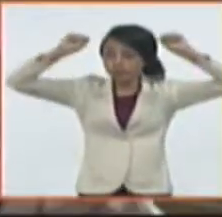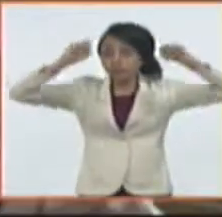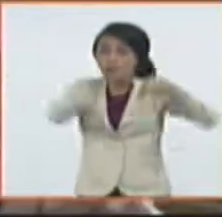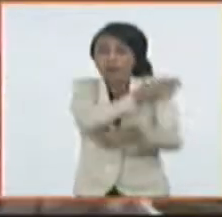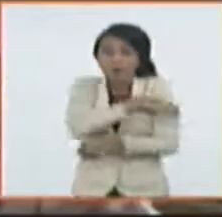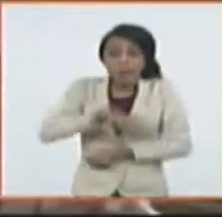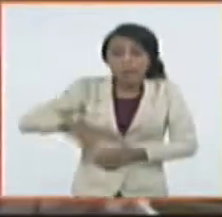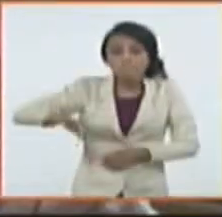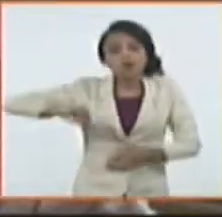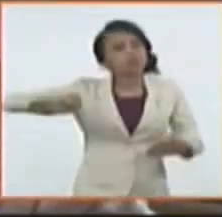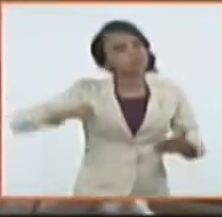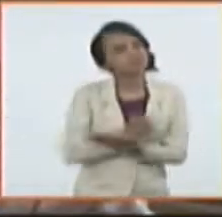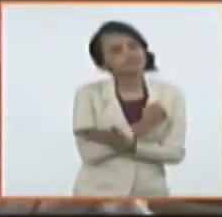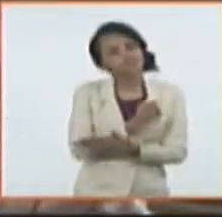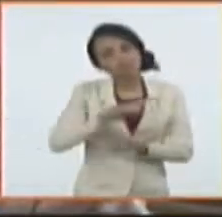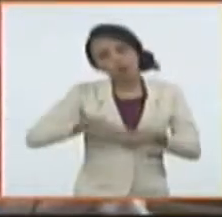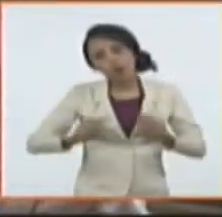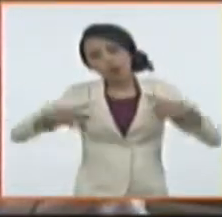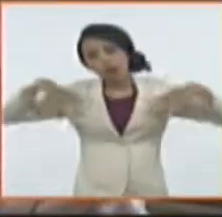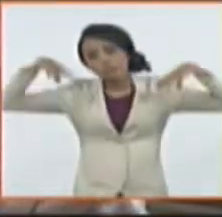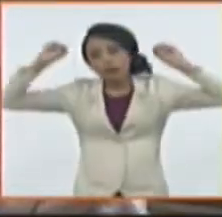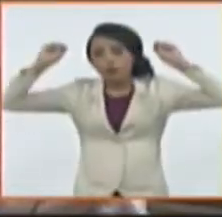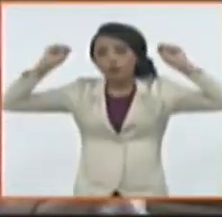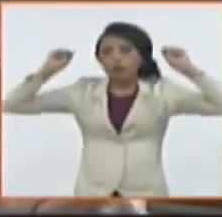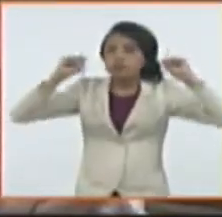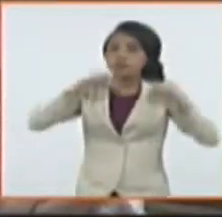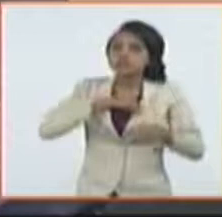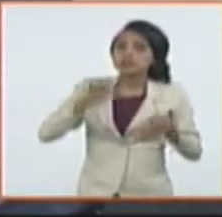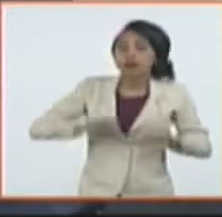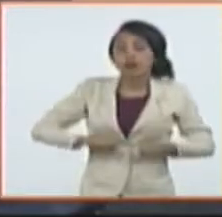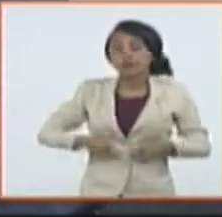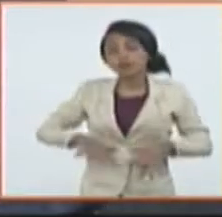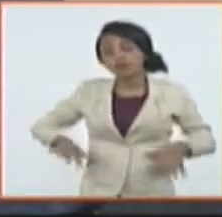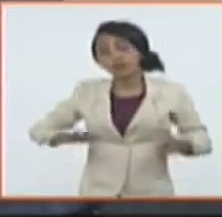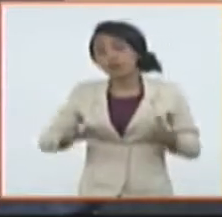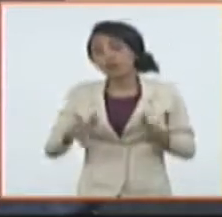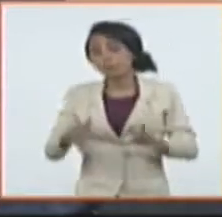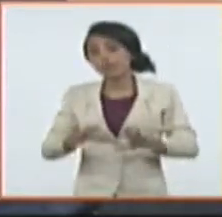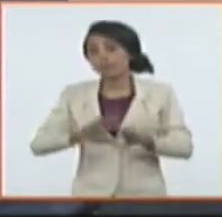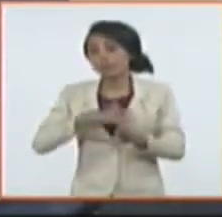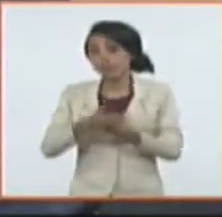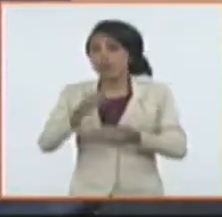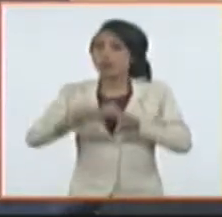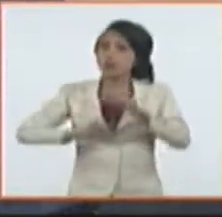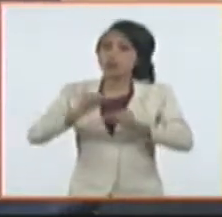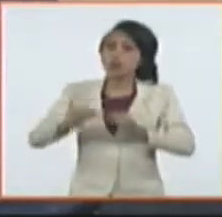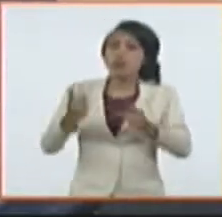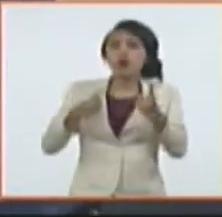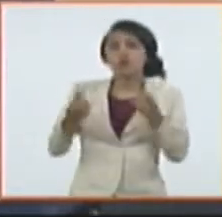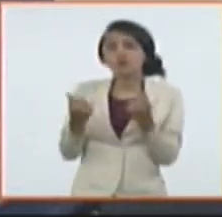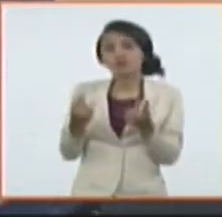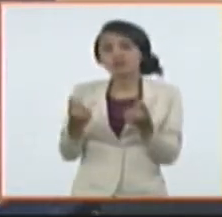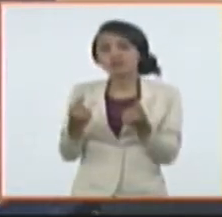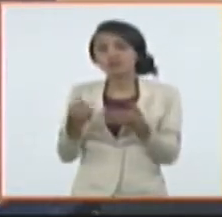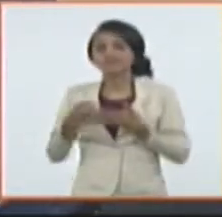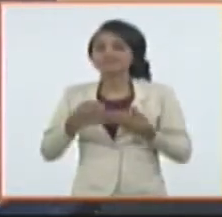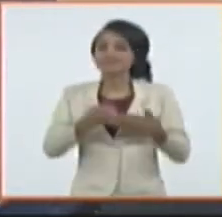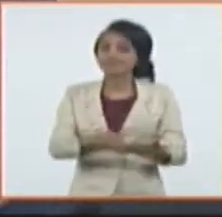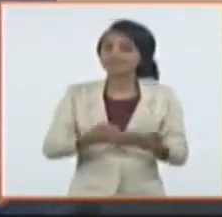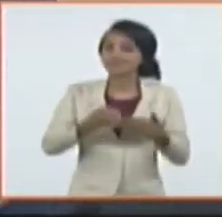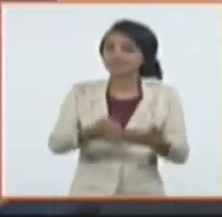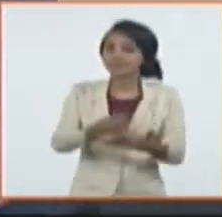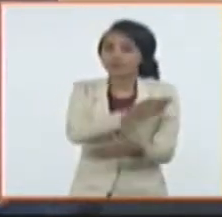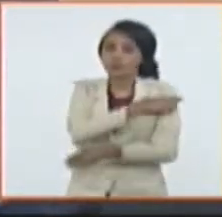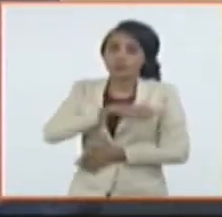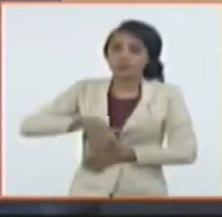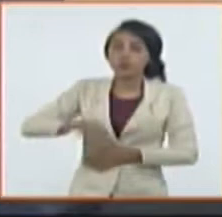situaciones complejas, y lo cual será compensado en la misma medida que hemos avanzado con algunos financiamientos para resolver